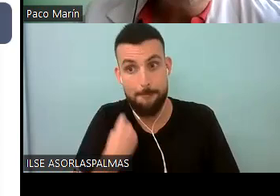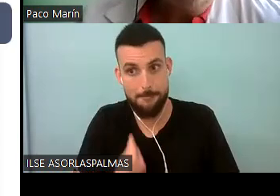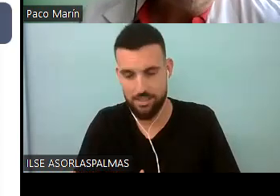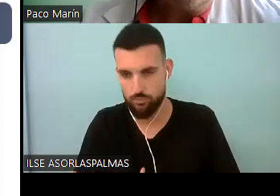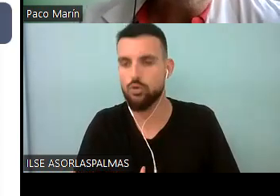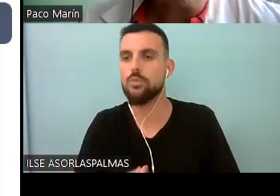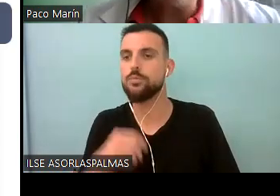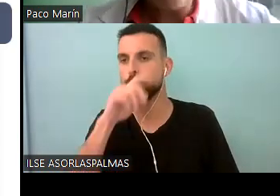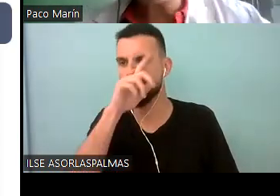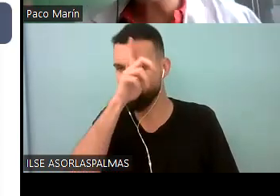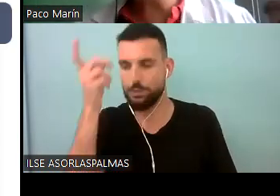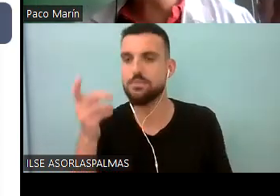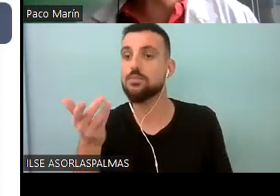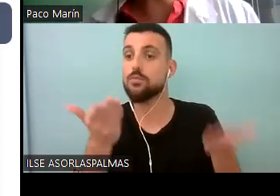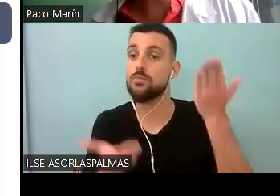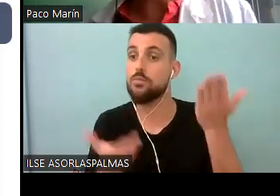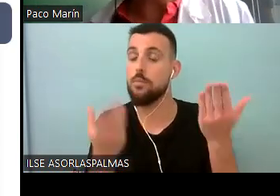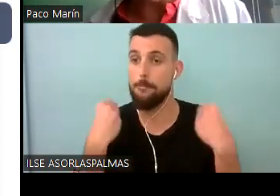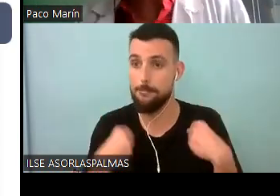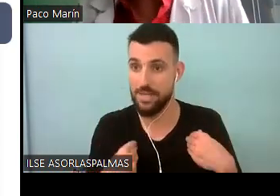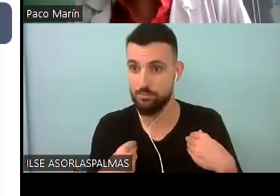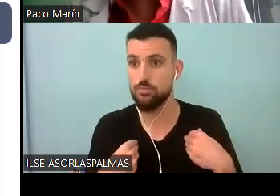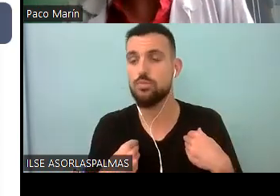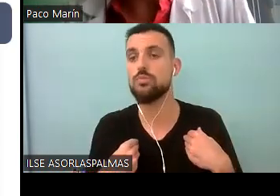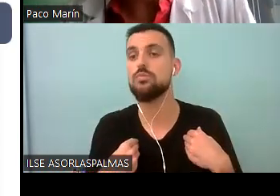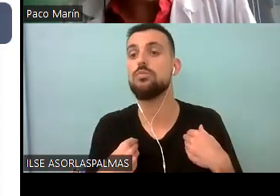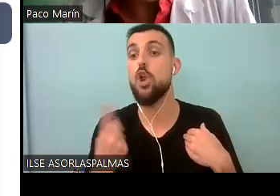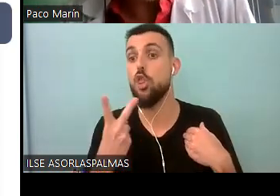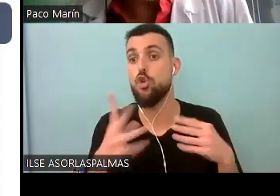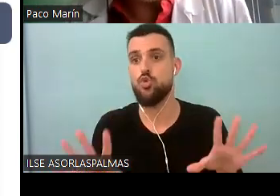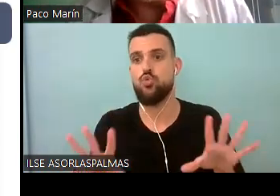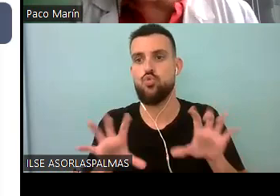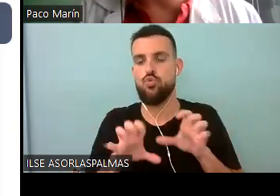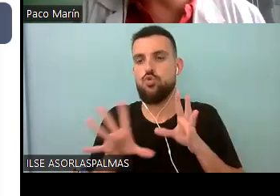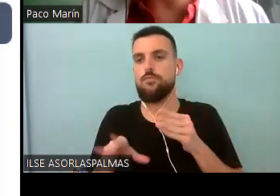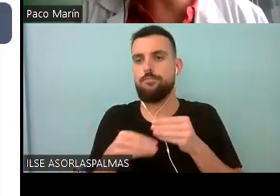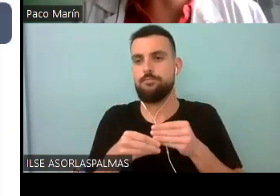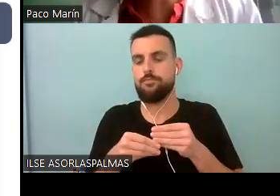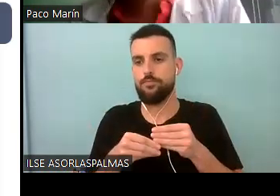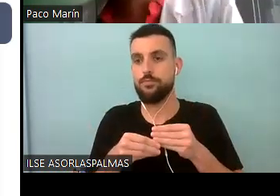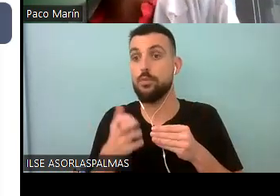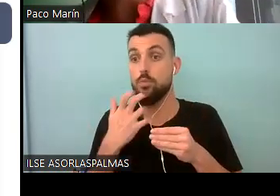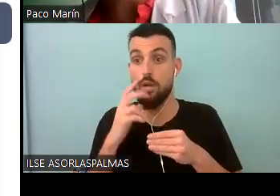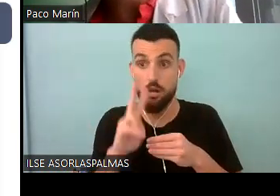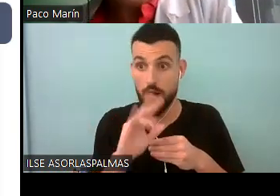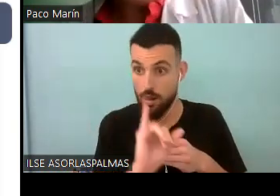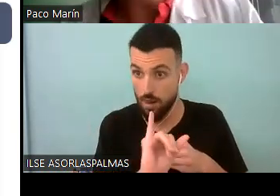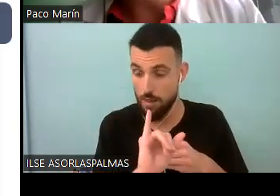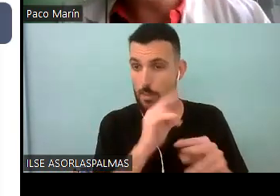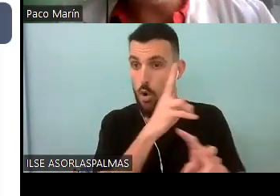iónica, no es que los confunda, pero los acumula juntos, por así decir. Por lo tanto, donde encontremos calcio es muy probable que